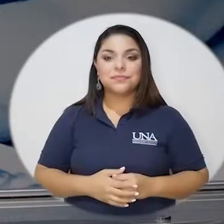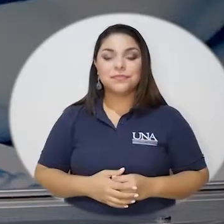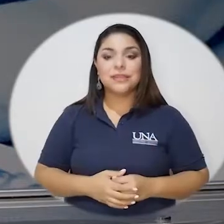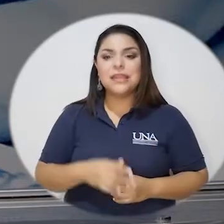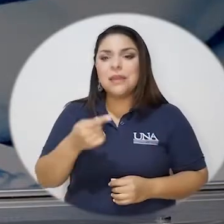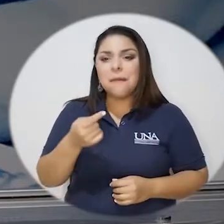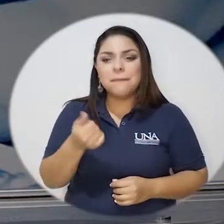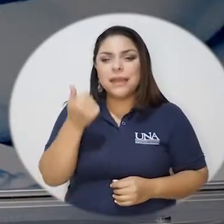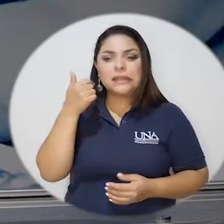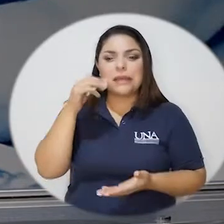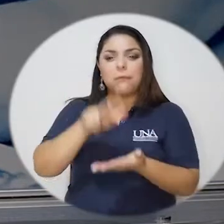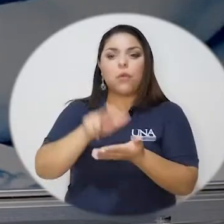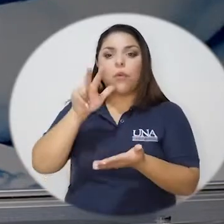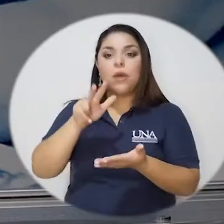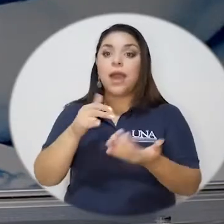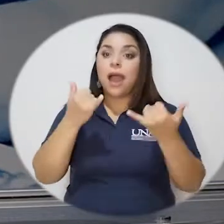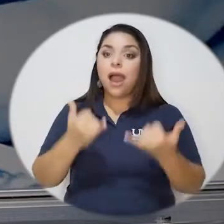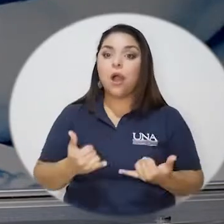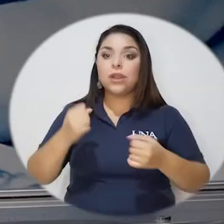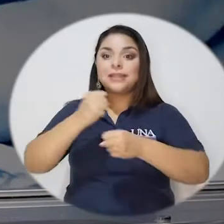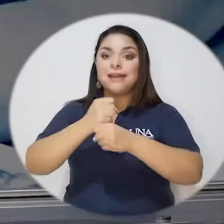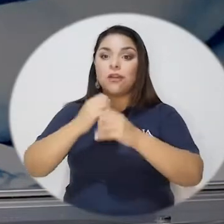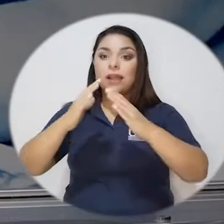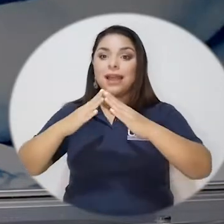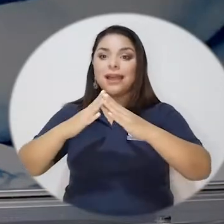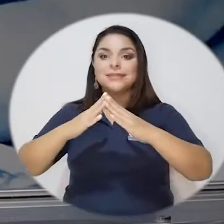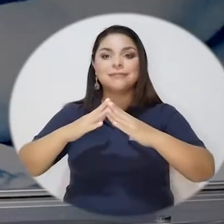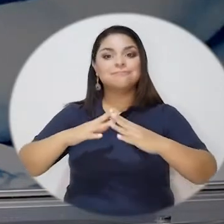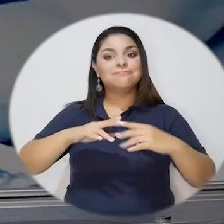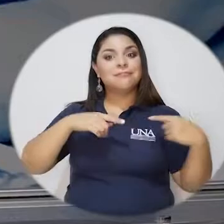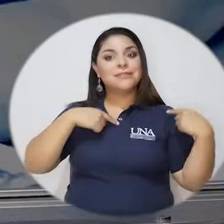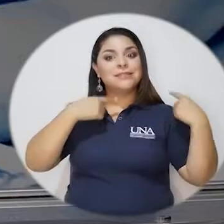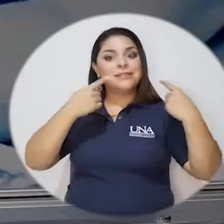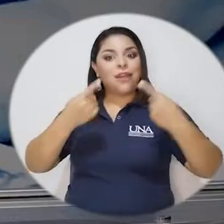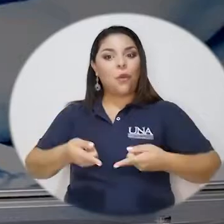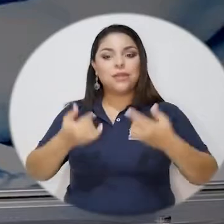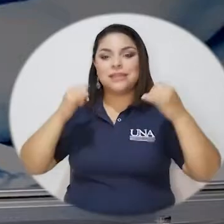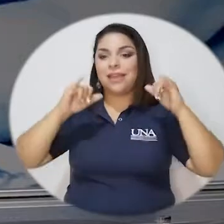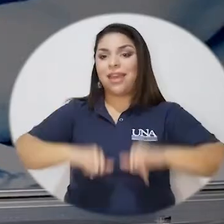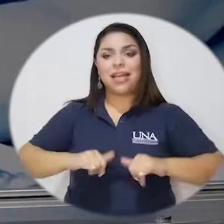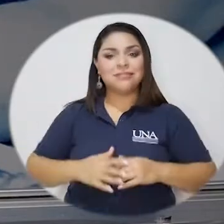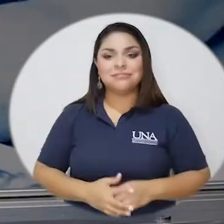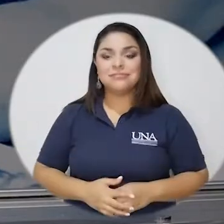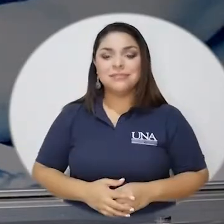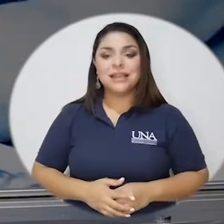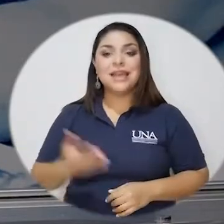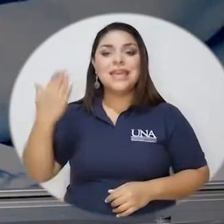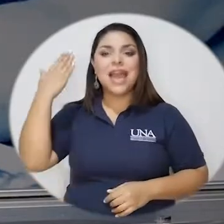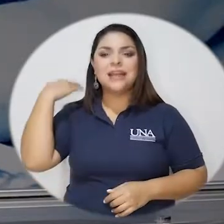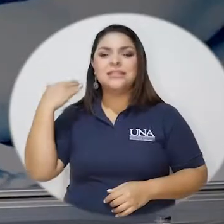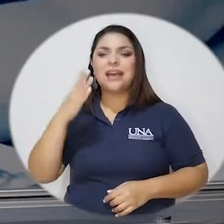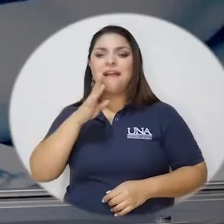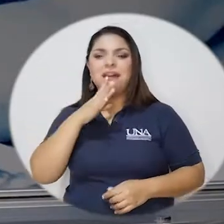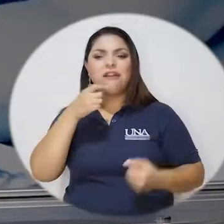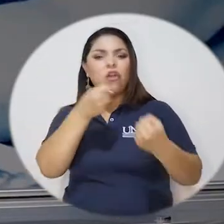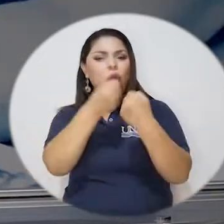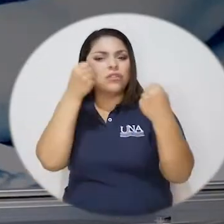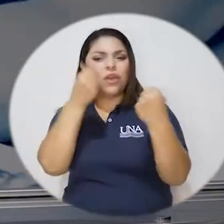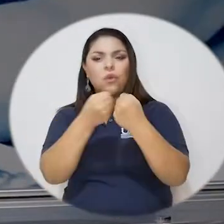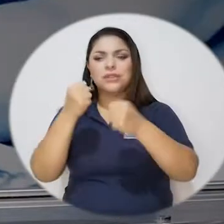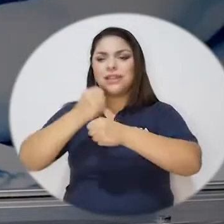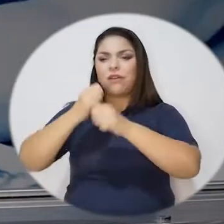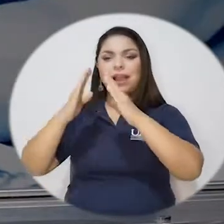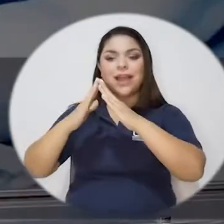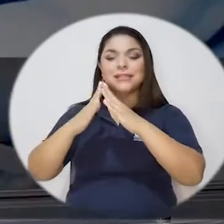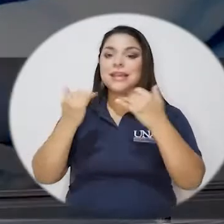y apenas se aprobó. Ahora el teletrabajo llegó para quedarse y ya lo que antes hablaban en contra